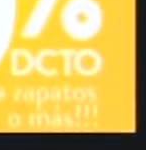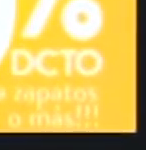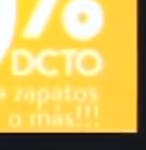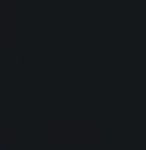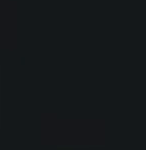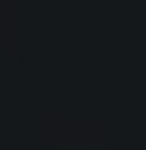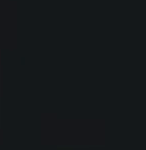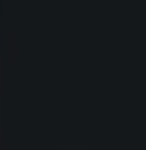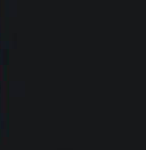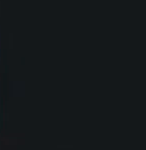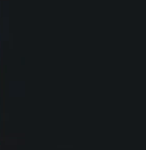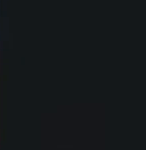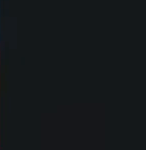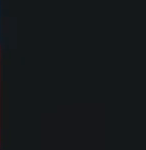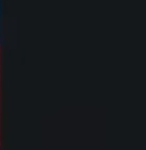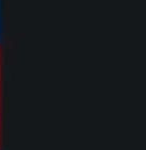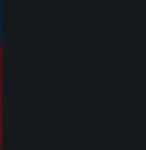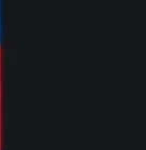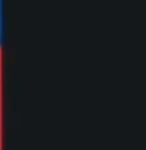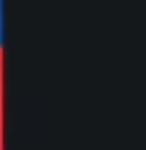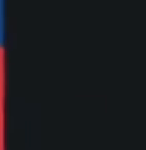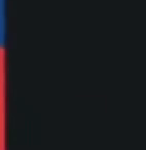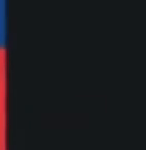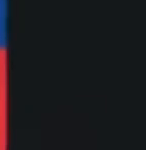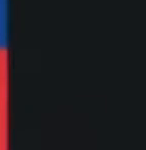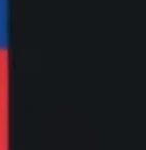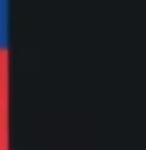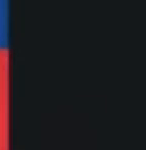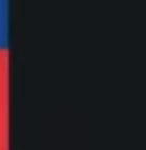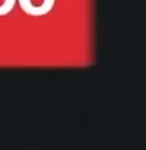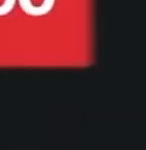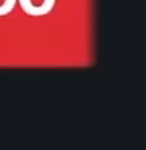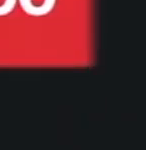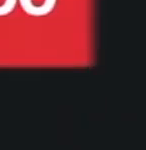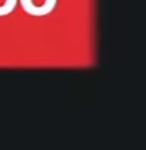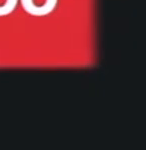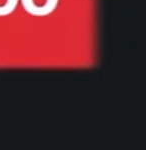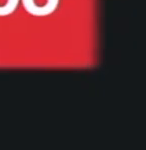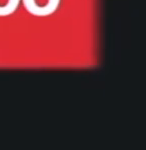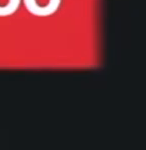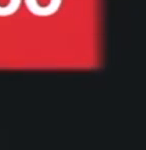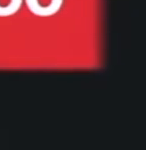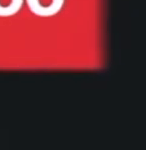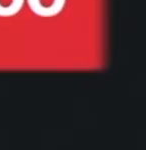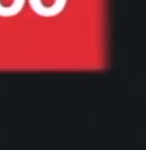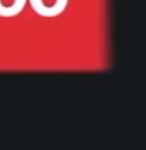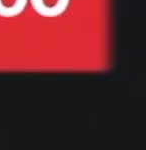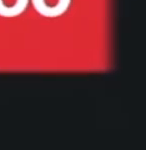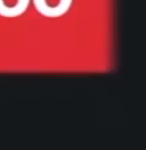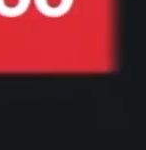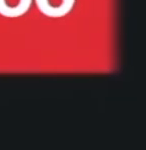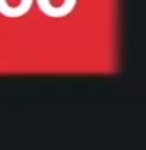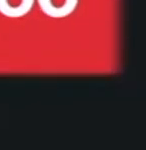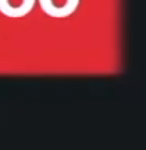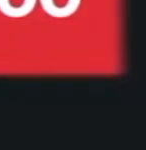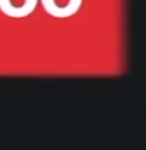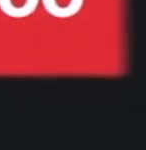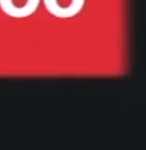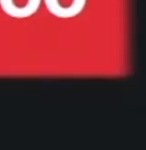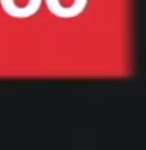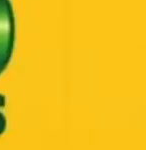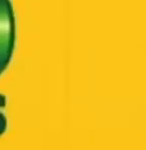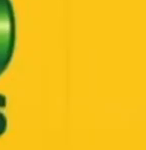de descuento. Entre más pares compres, mayor será tu descuento. Te esperamos en Calza Todo. Aplica condiciones y